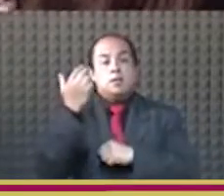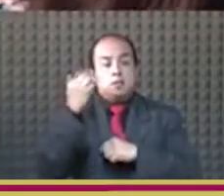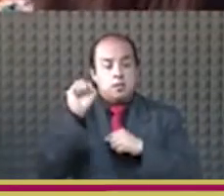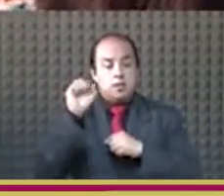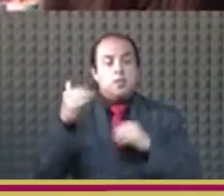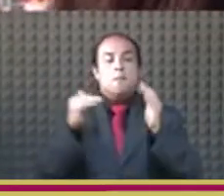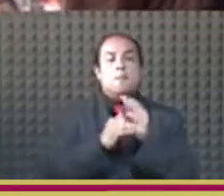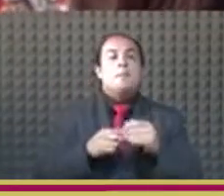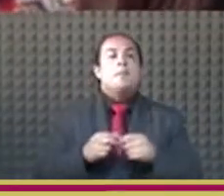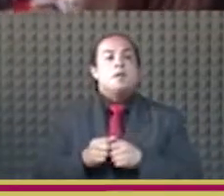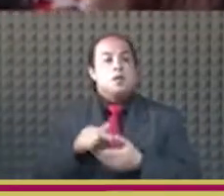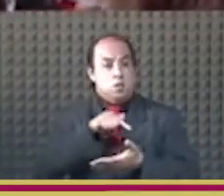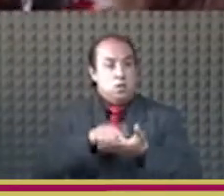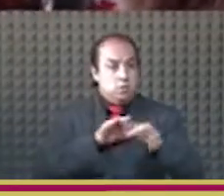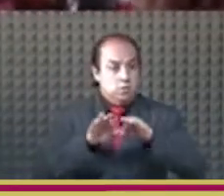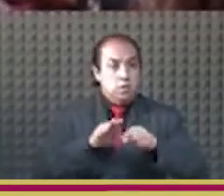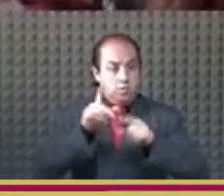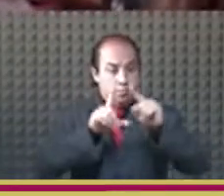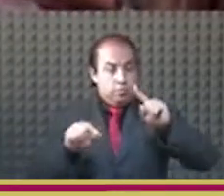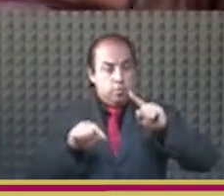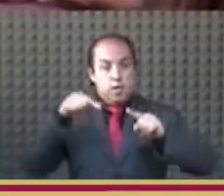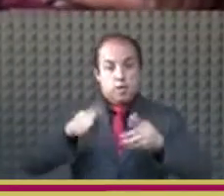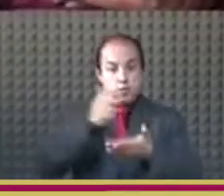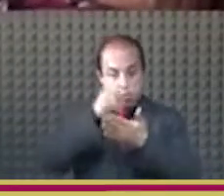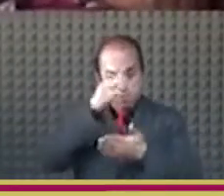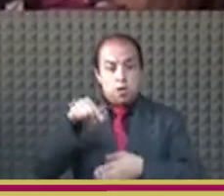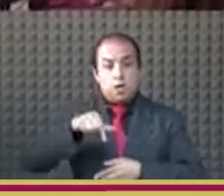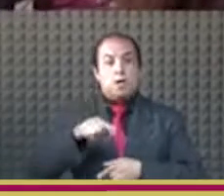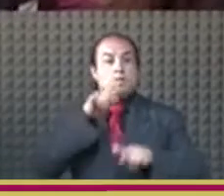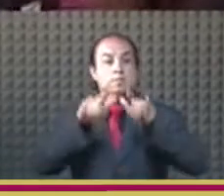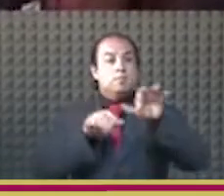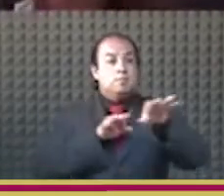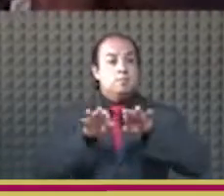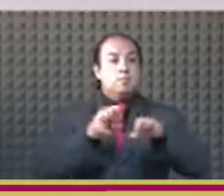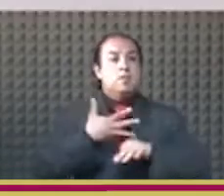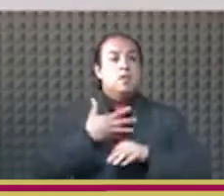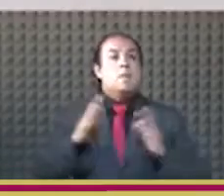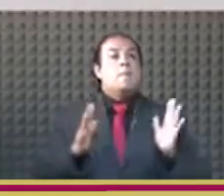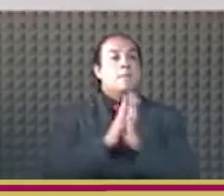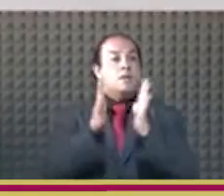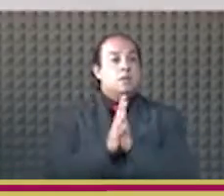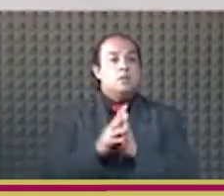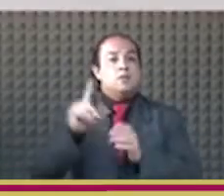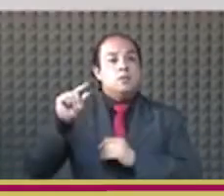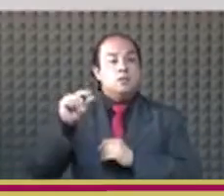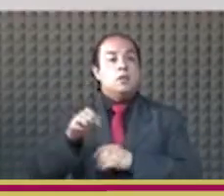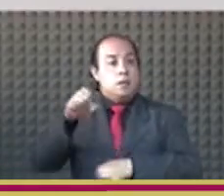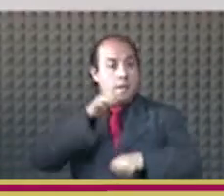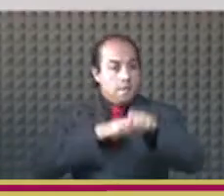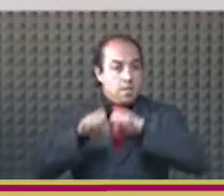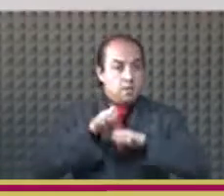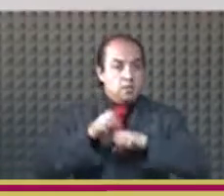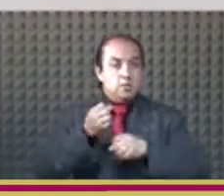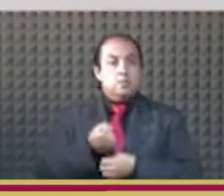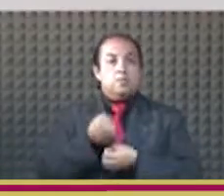país. En el caso específico de la Ciudad de México, esta feria de empleo cuenta con la participación de 70 empresas que